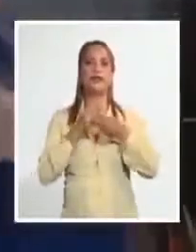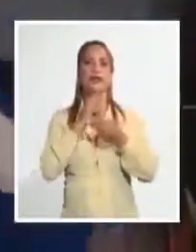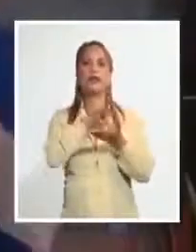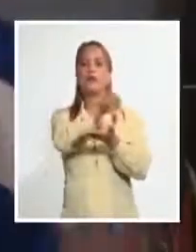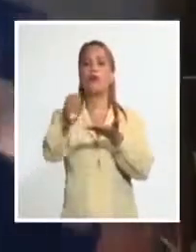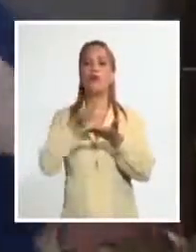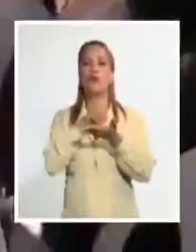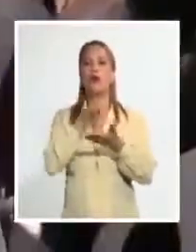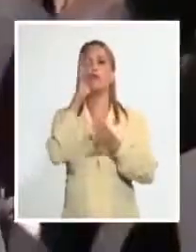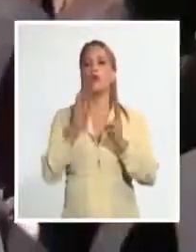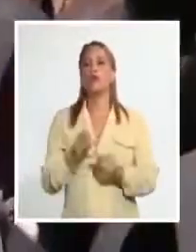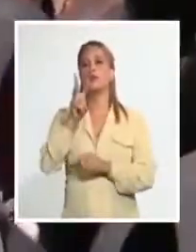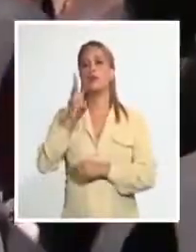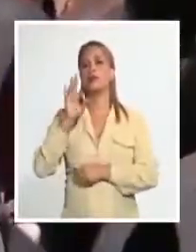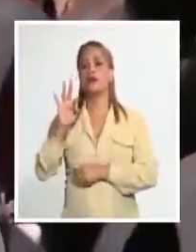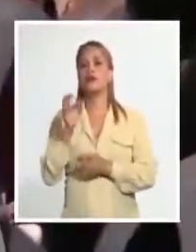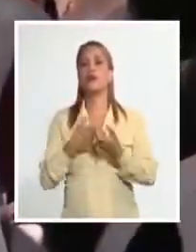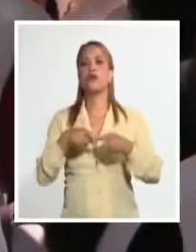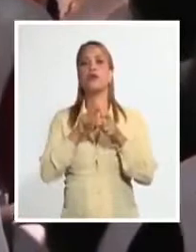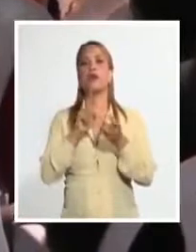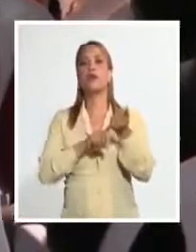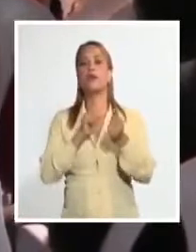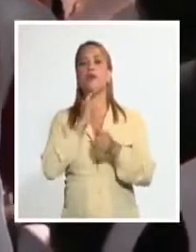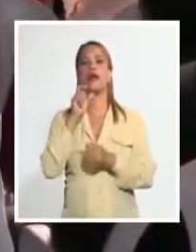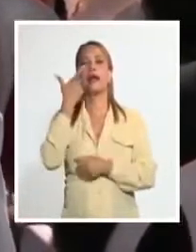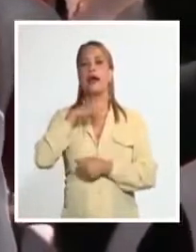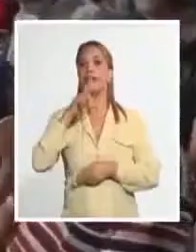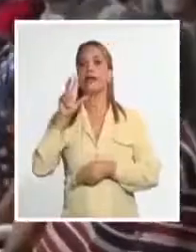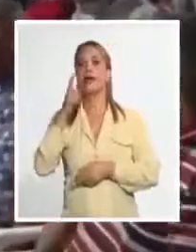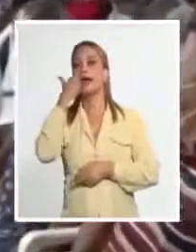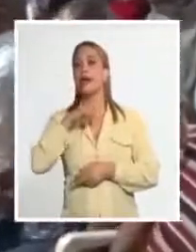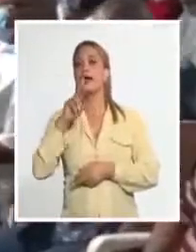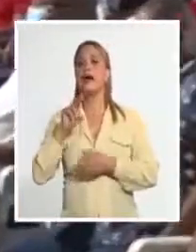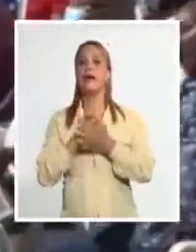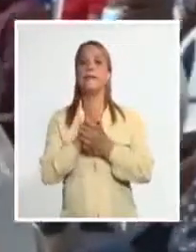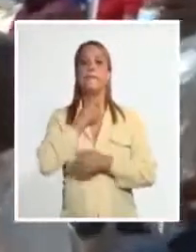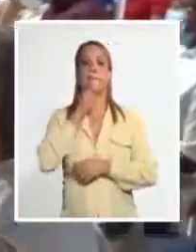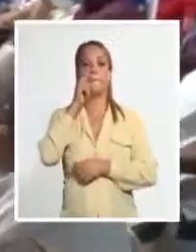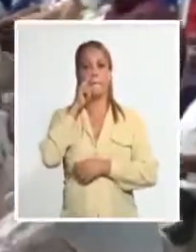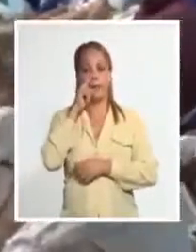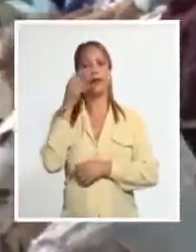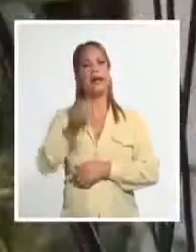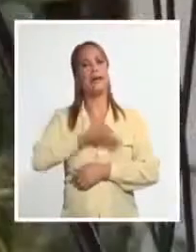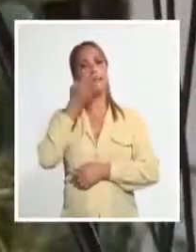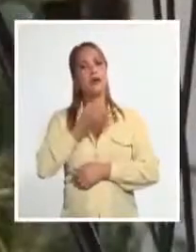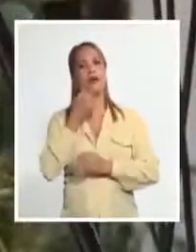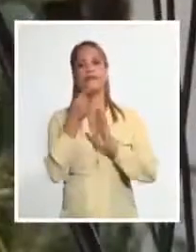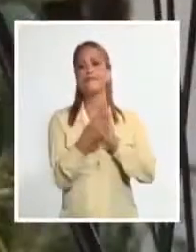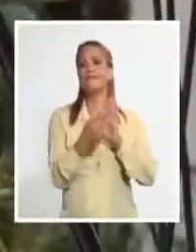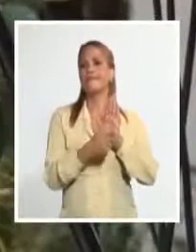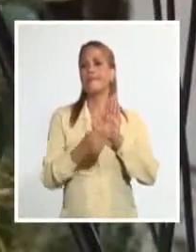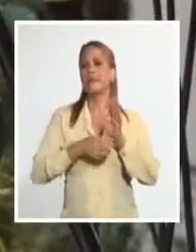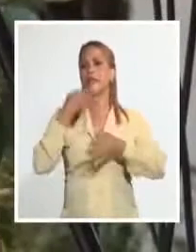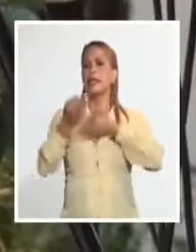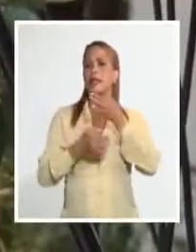En más de 78.000 asambleas desarrolladas en las calles de toda Cuba, se está discutiendo el nuevo Código de